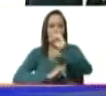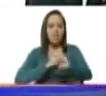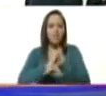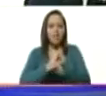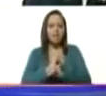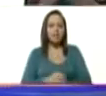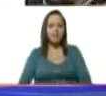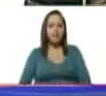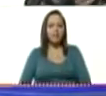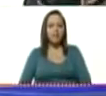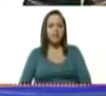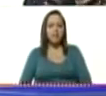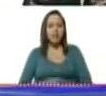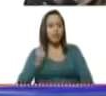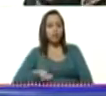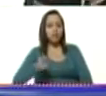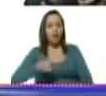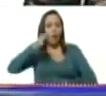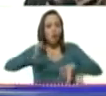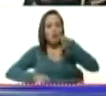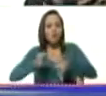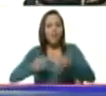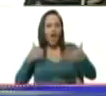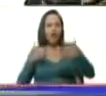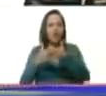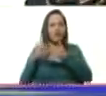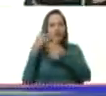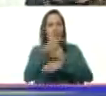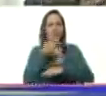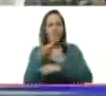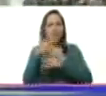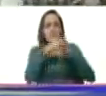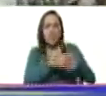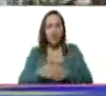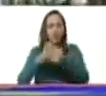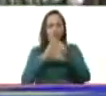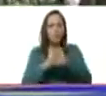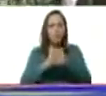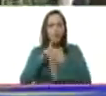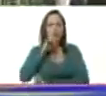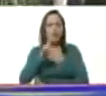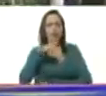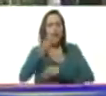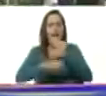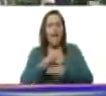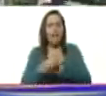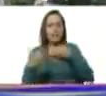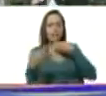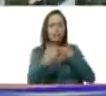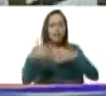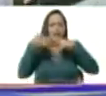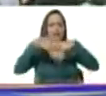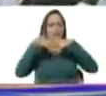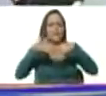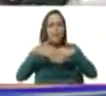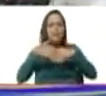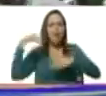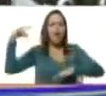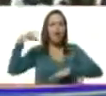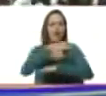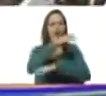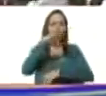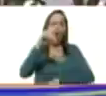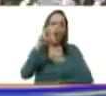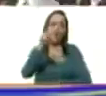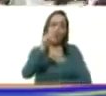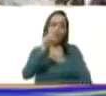Corte de Justicia contra el gobierno de Estados Unidos por el daño que se pretende hacer a la empresa Conviasa y a